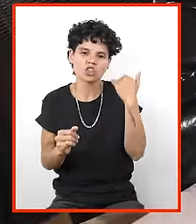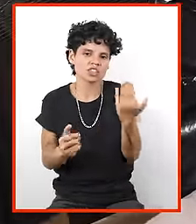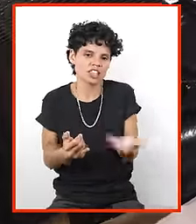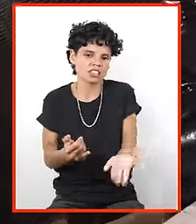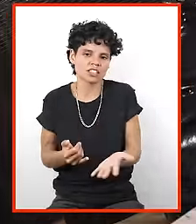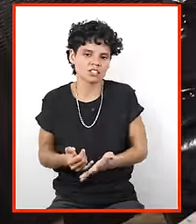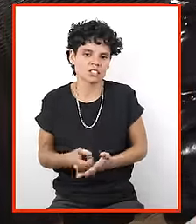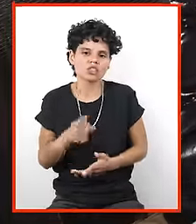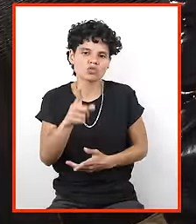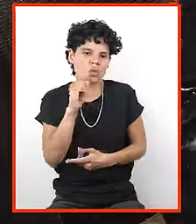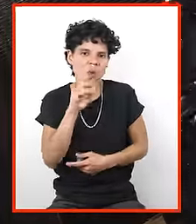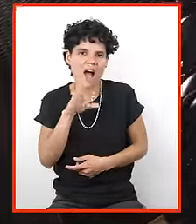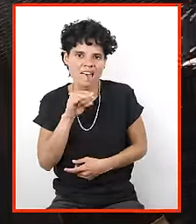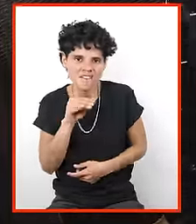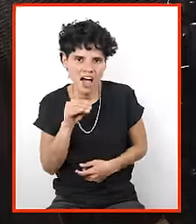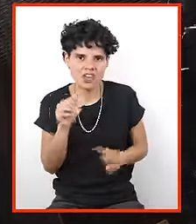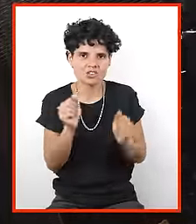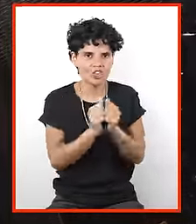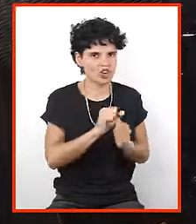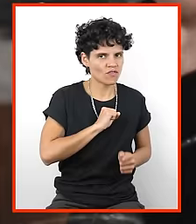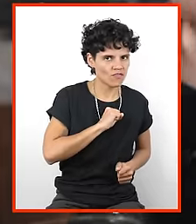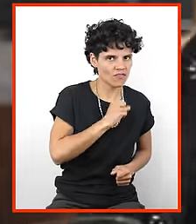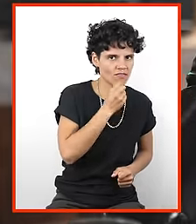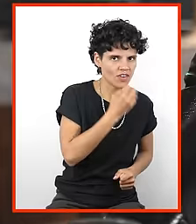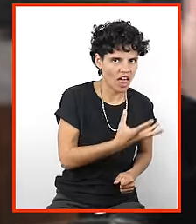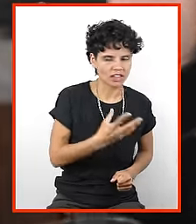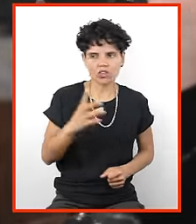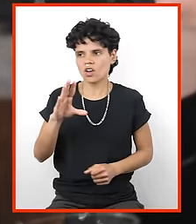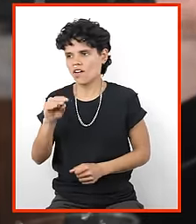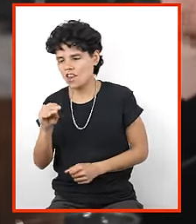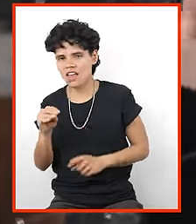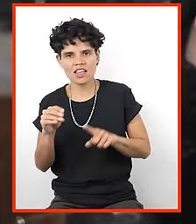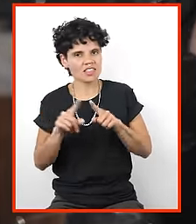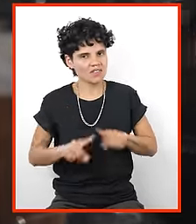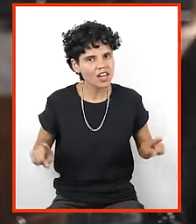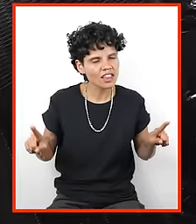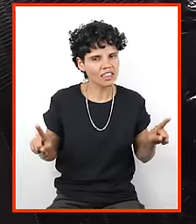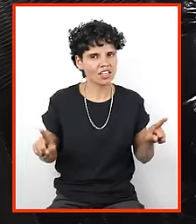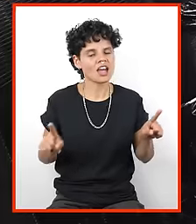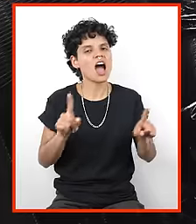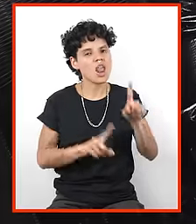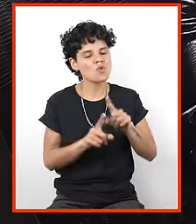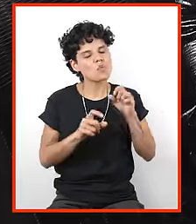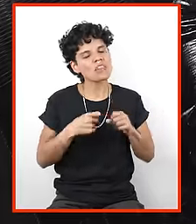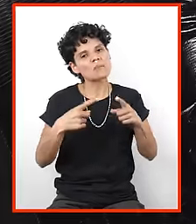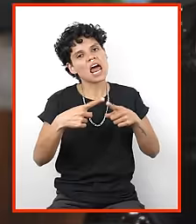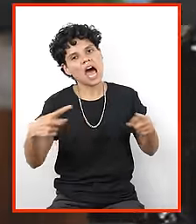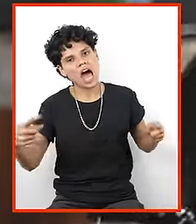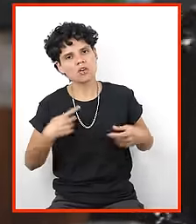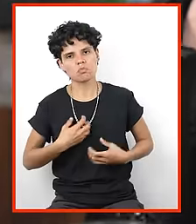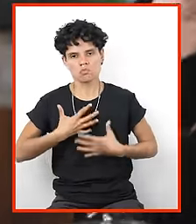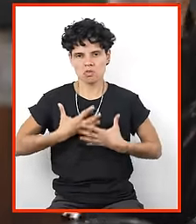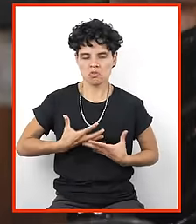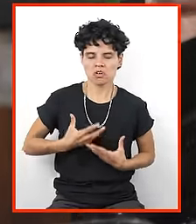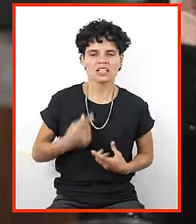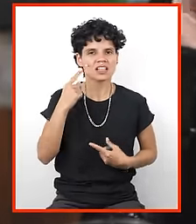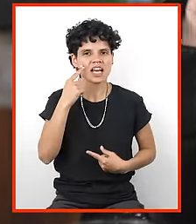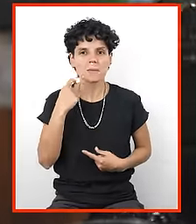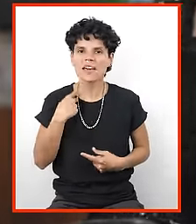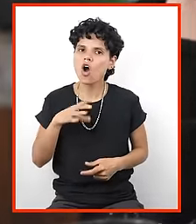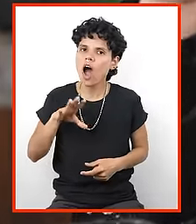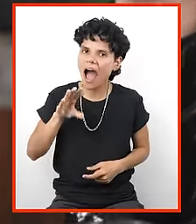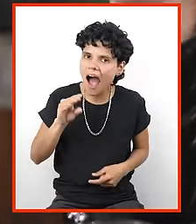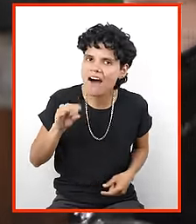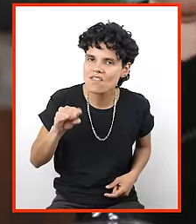Como hablar. No, pero es que no, pero una cosa es tirarse flatos, que todos nos tiramos. Sí. Y algunos podemos, algunos más largos, sí. Podemos vocalizar con exacto. El